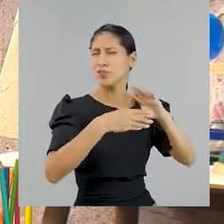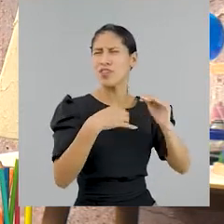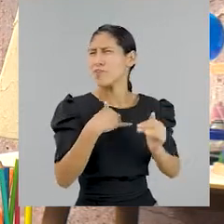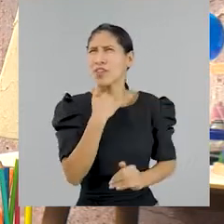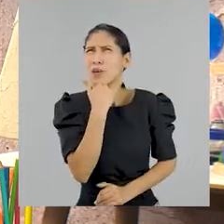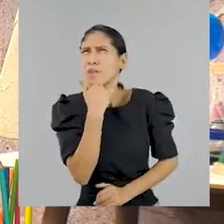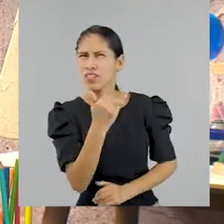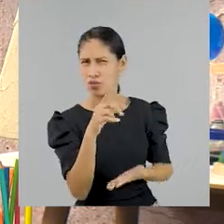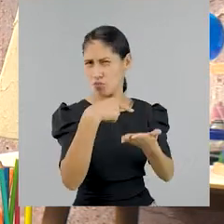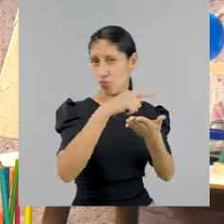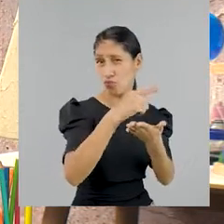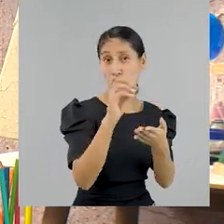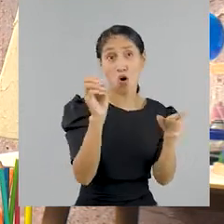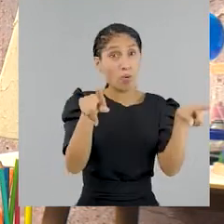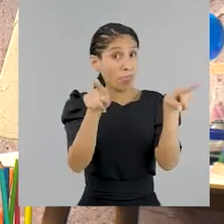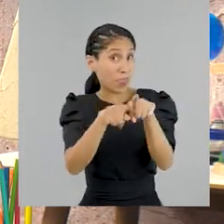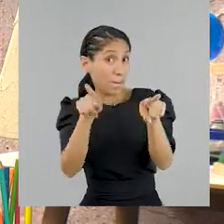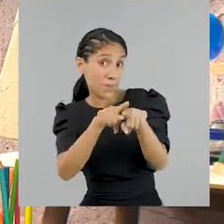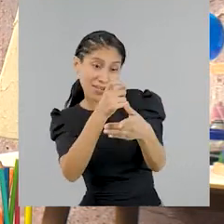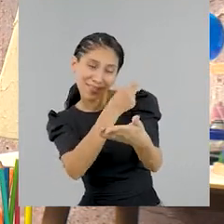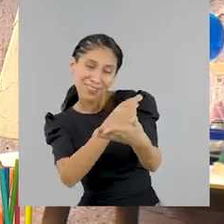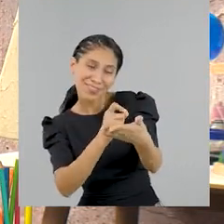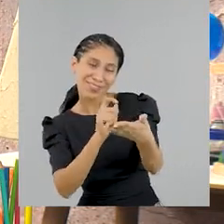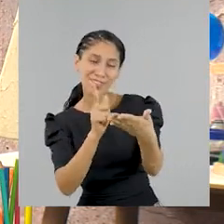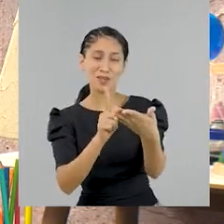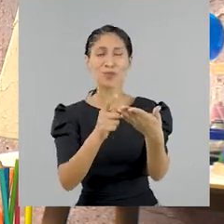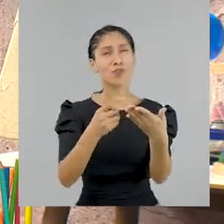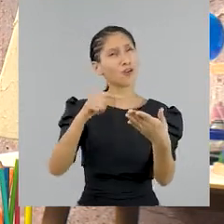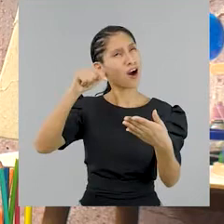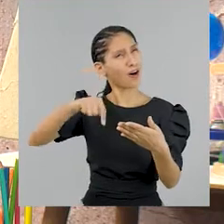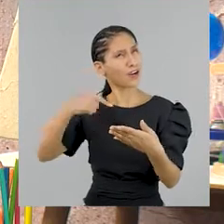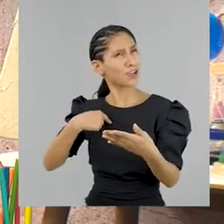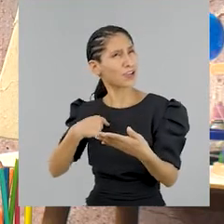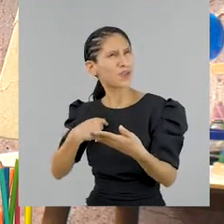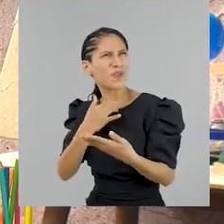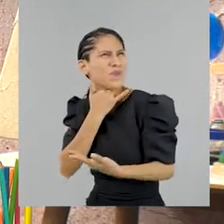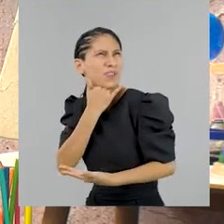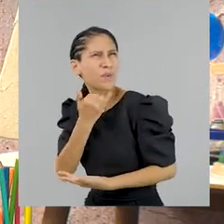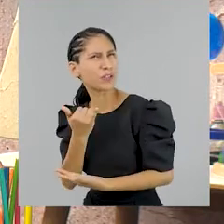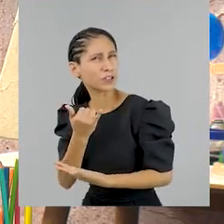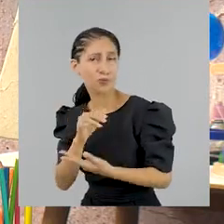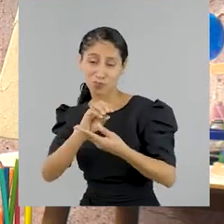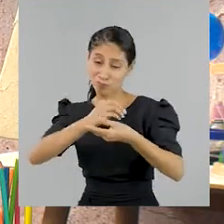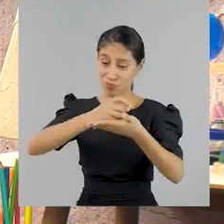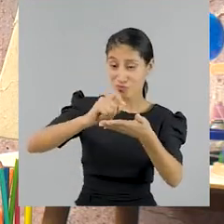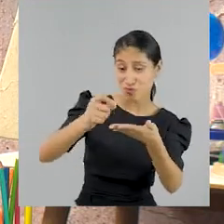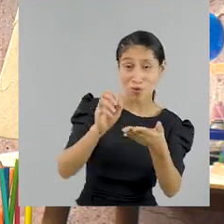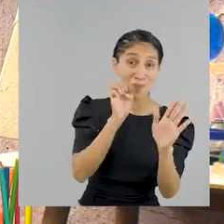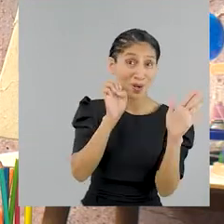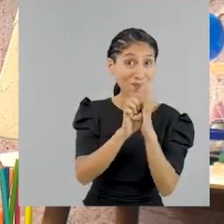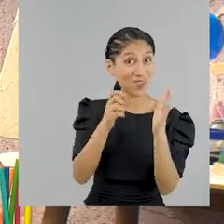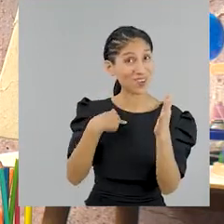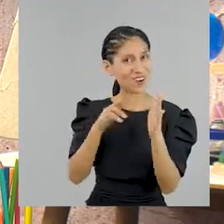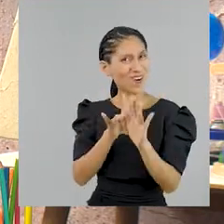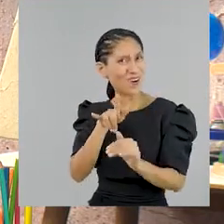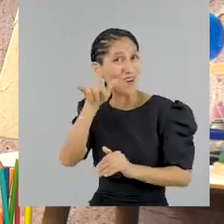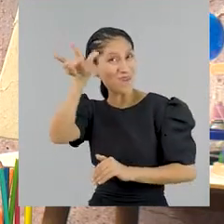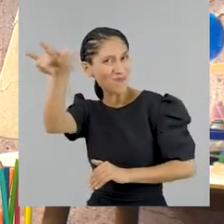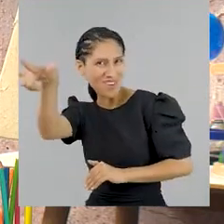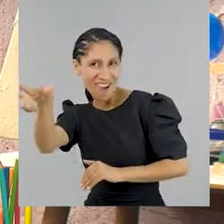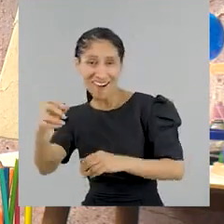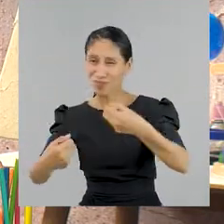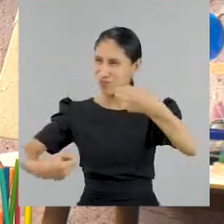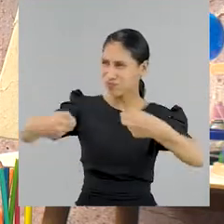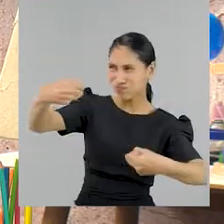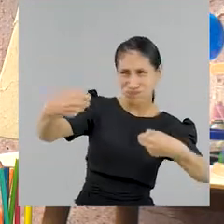cuando escribimos un post en redes sociales contando nuestras experiencias sobre una situación específica, un viaje, un